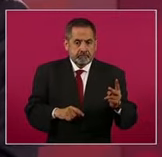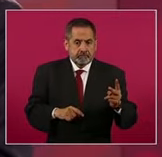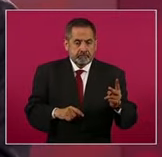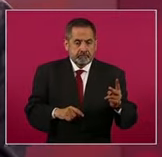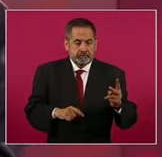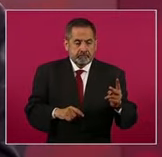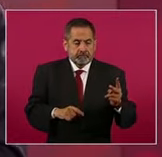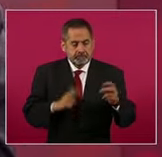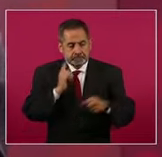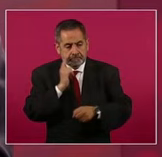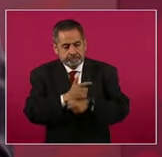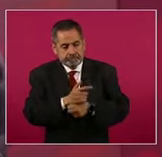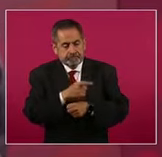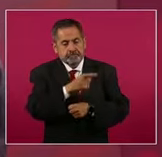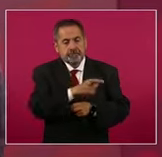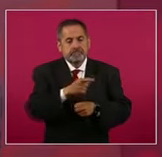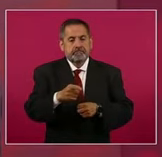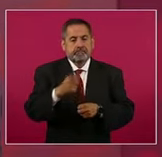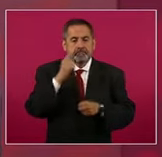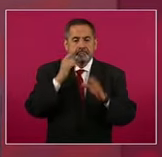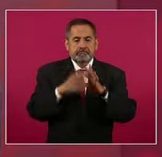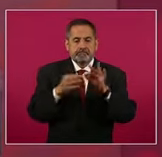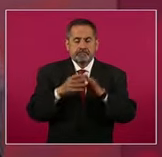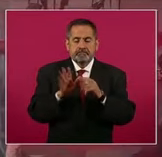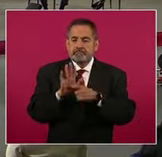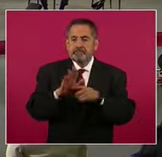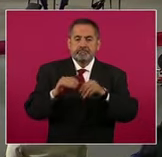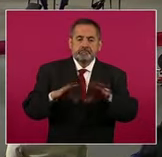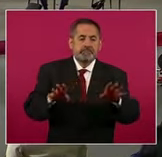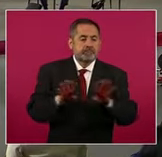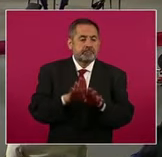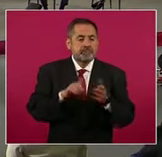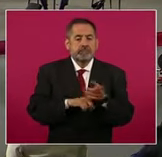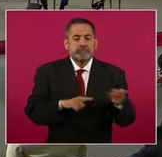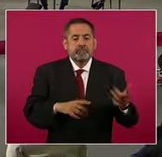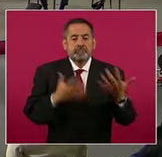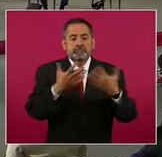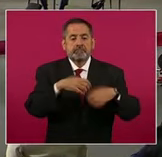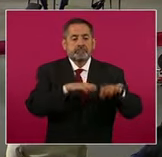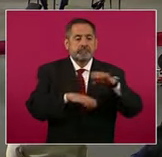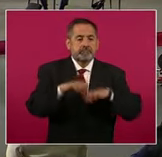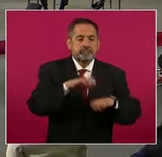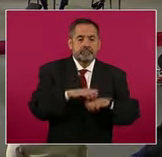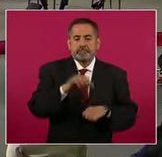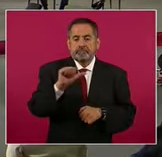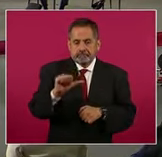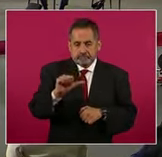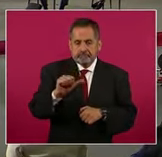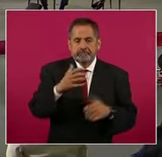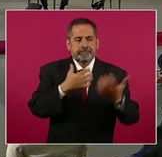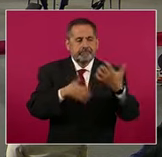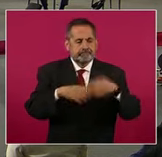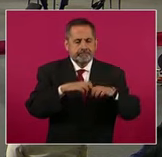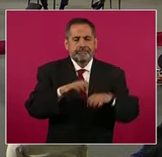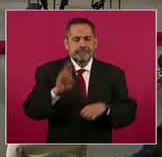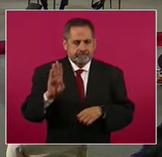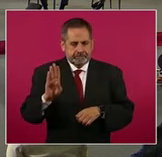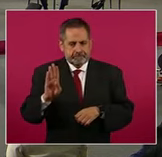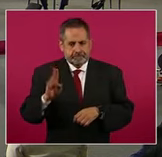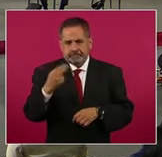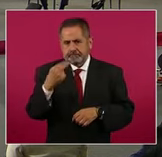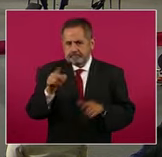que identificamos para efectos de esta nota como empresa A y empresa B, respecto de las